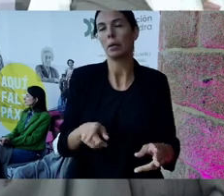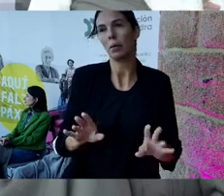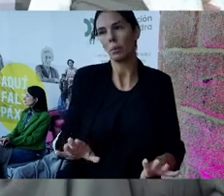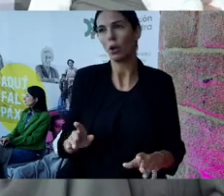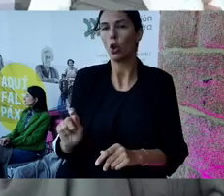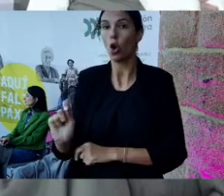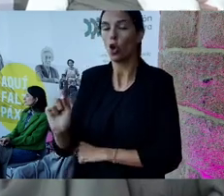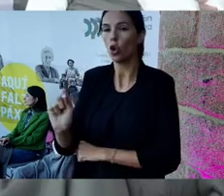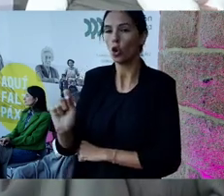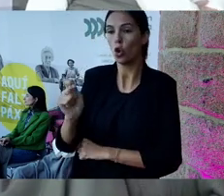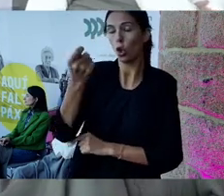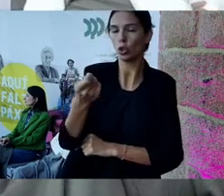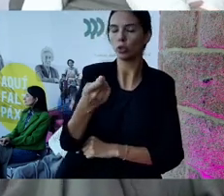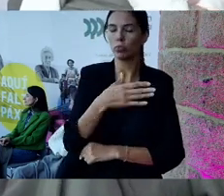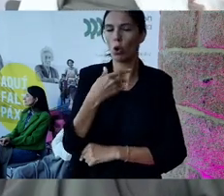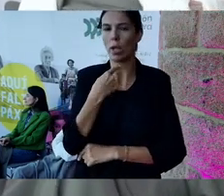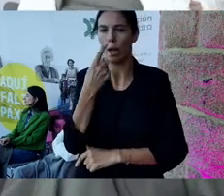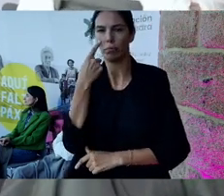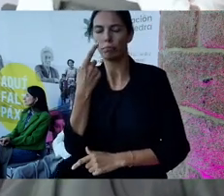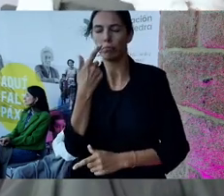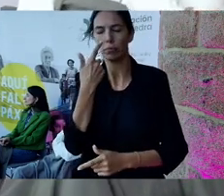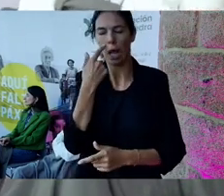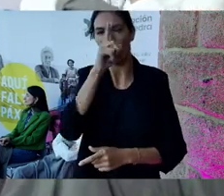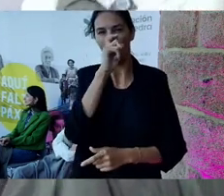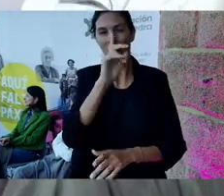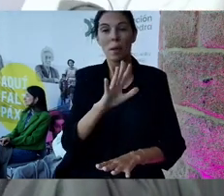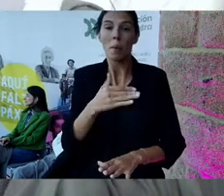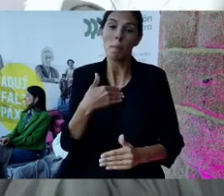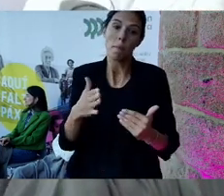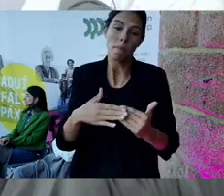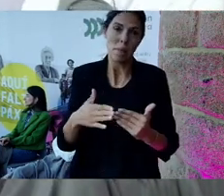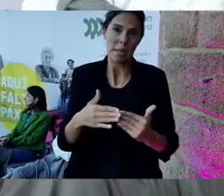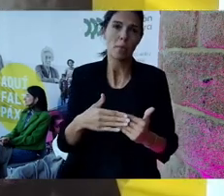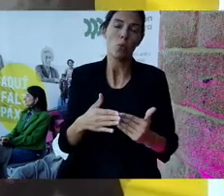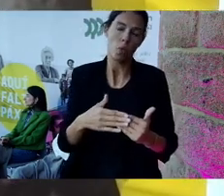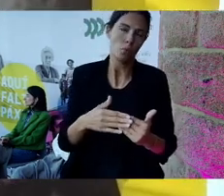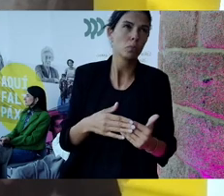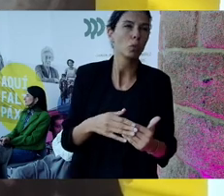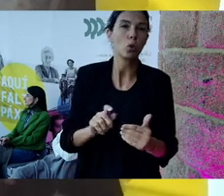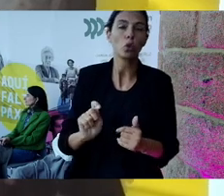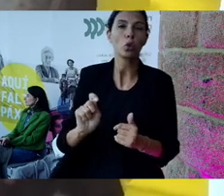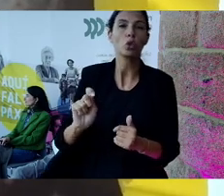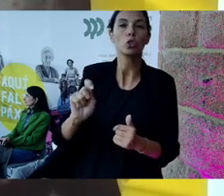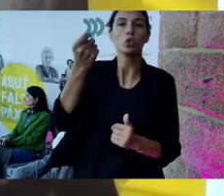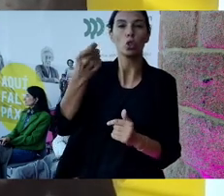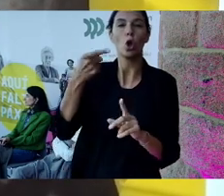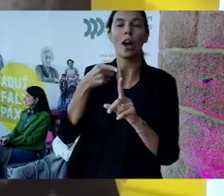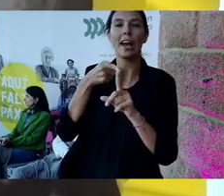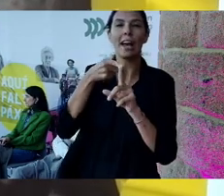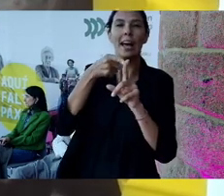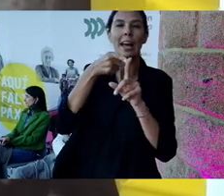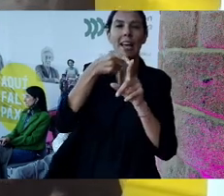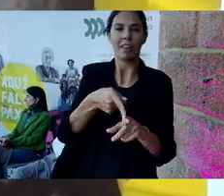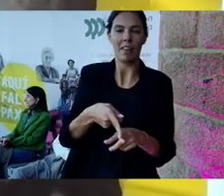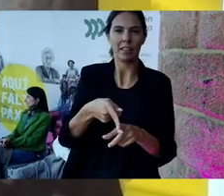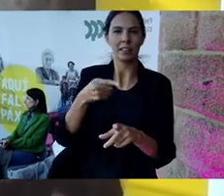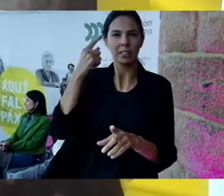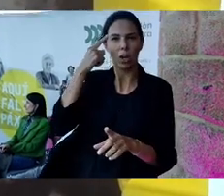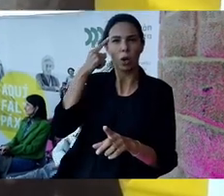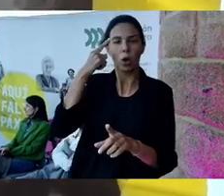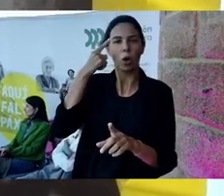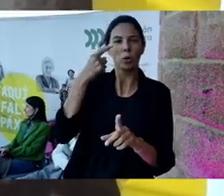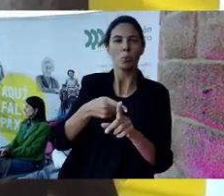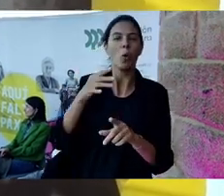constancia. Dos logros de Urraca, y bueno, y por lo menos sí que foi, logró ser un